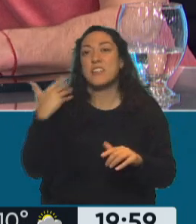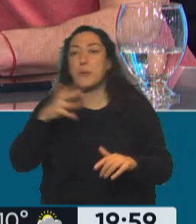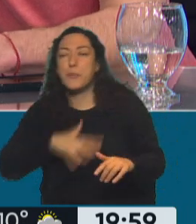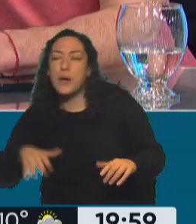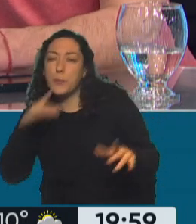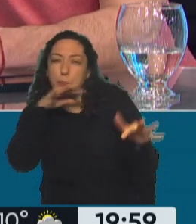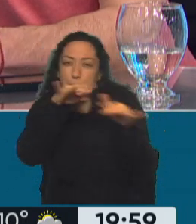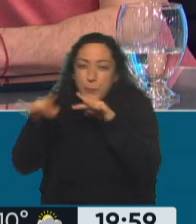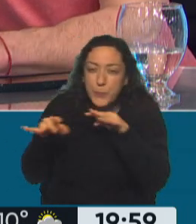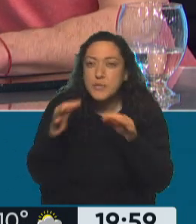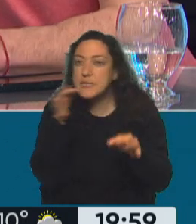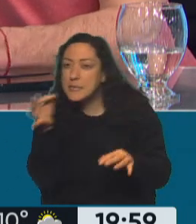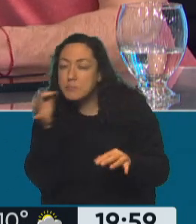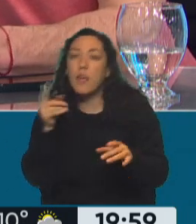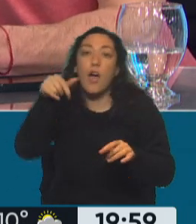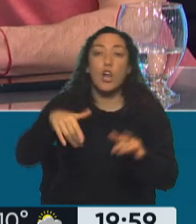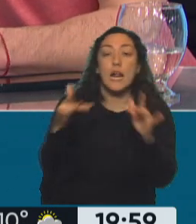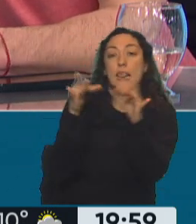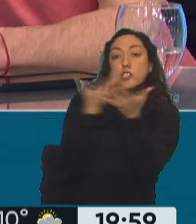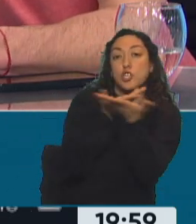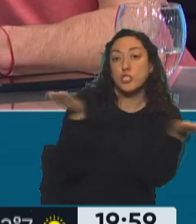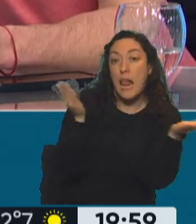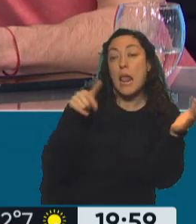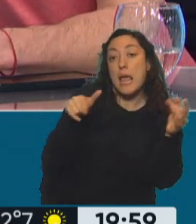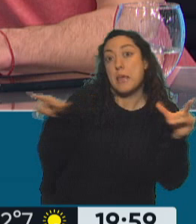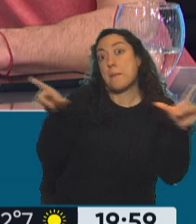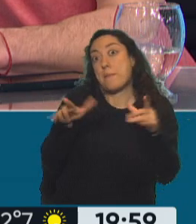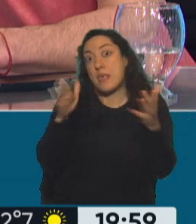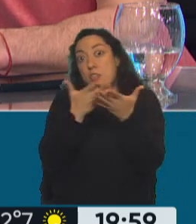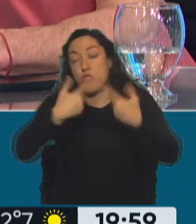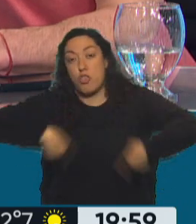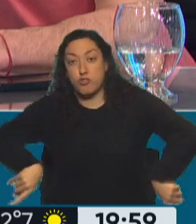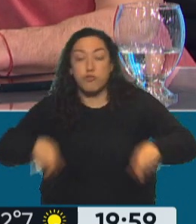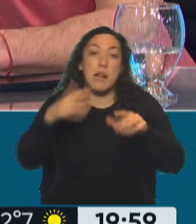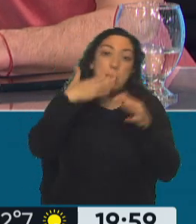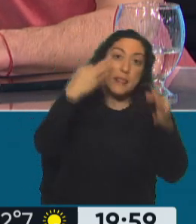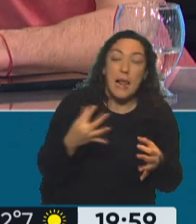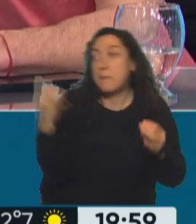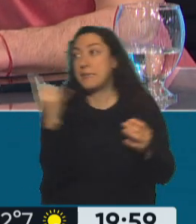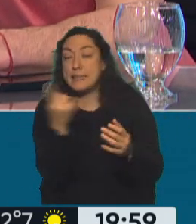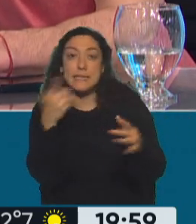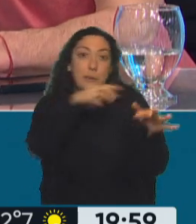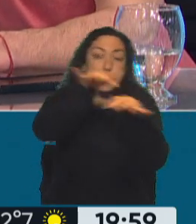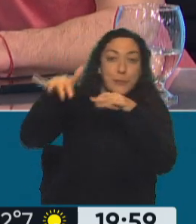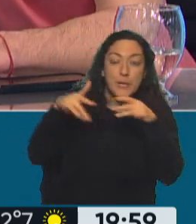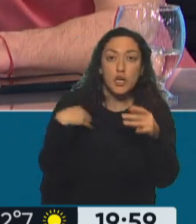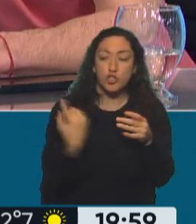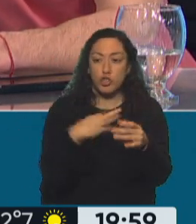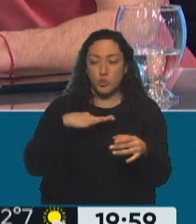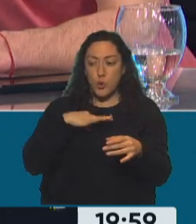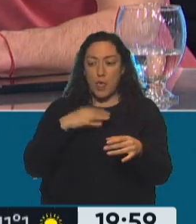chisme del barrio, y ahora son las redes sociales. En esos medios circula tanto la verdad como la mentira. ¿Cómo hacemos nosotros como ciudadanos críticos